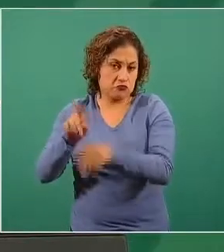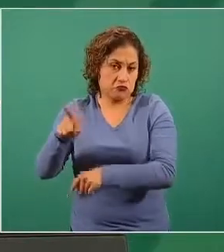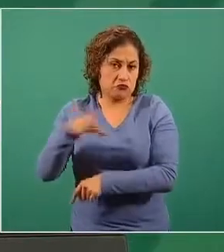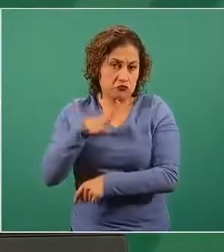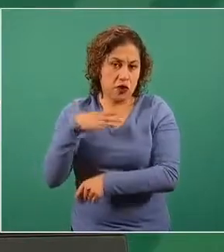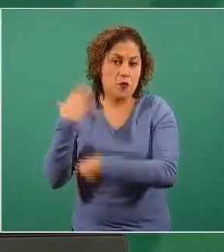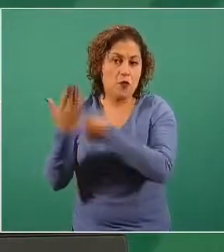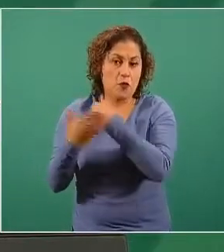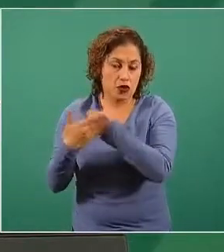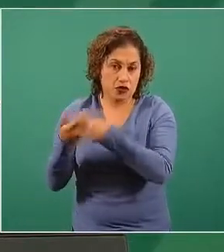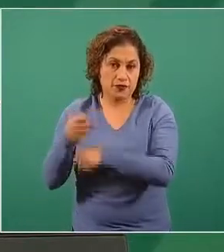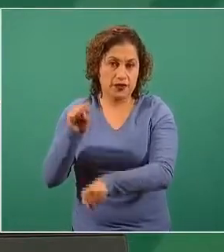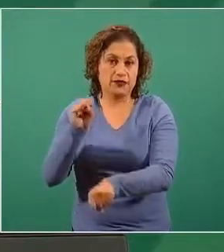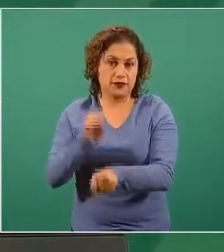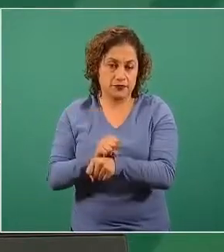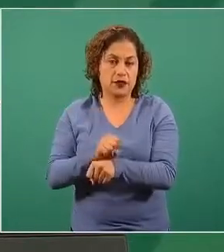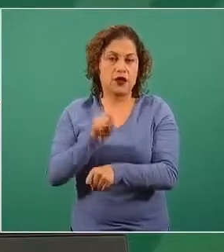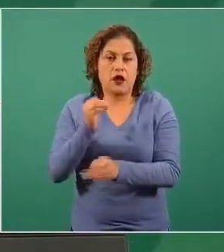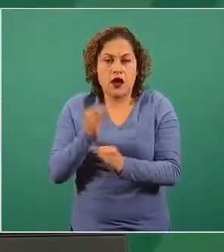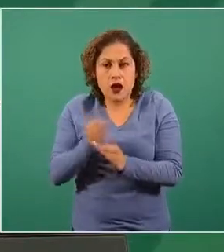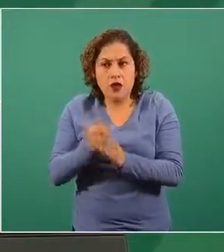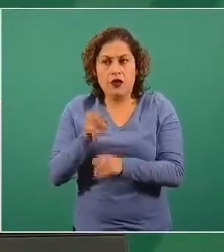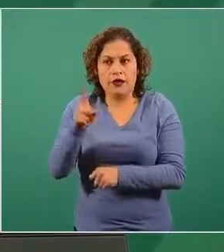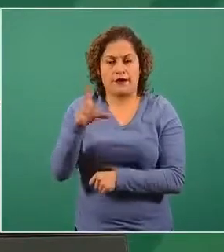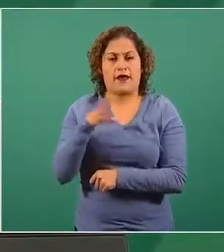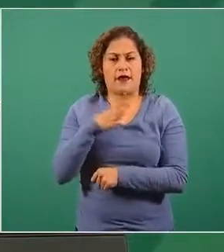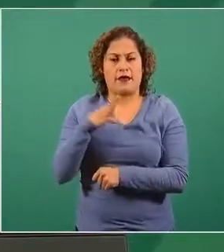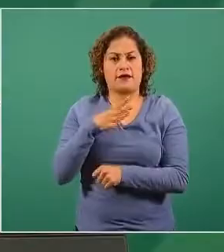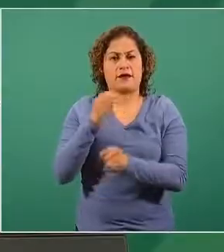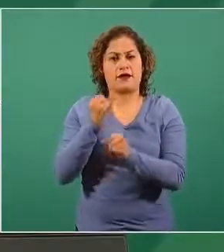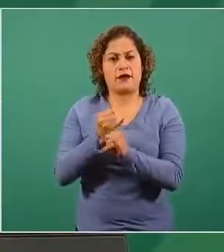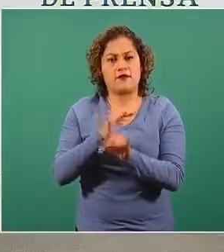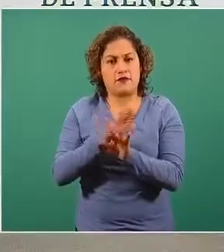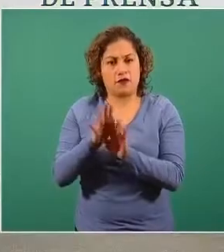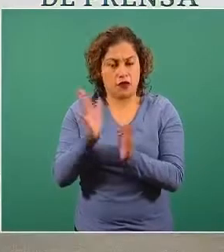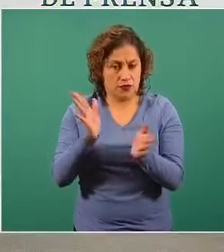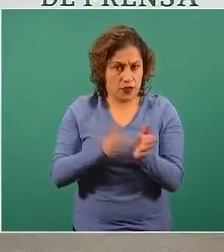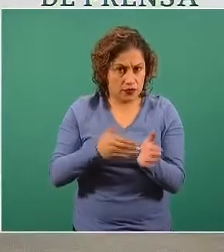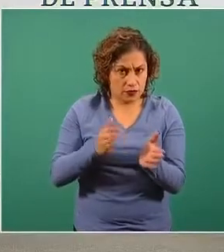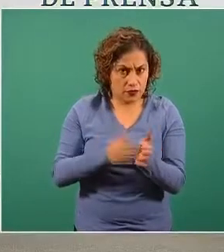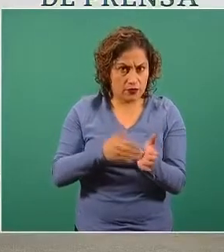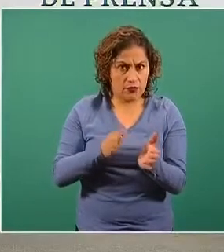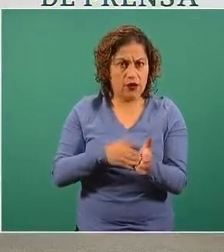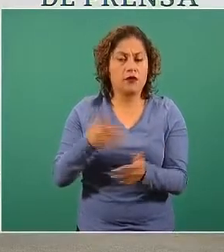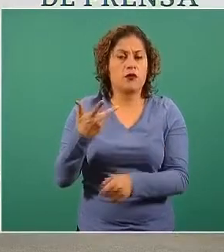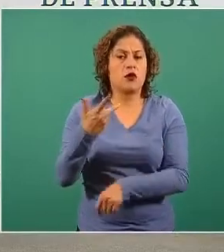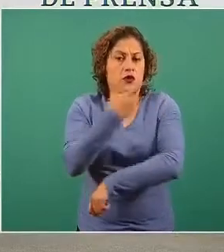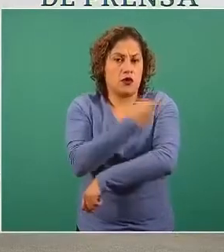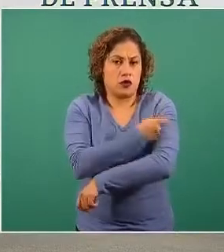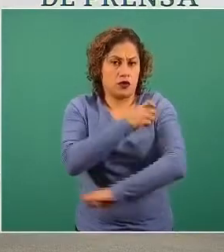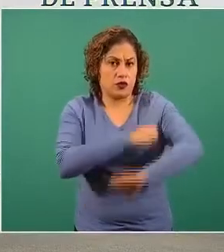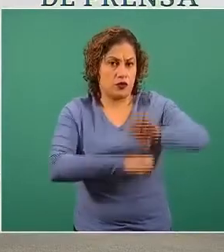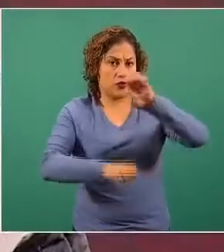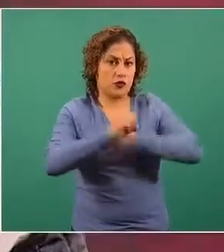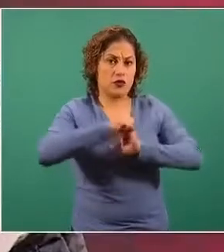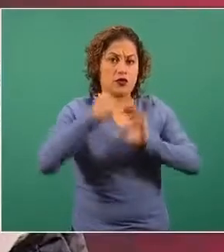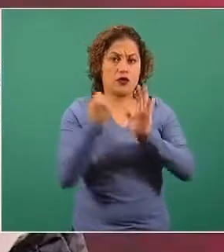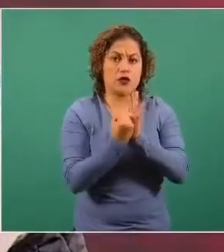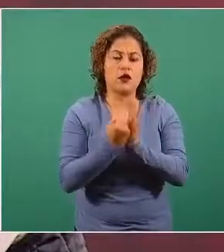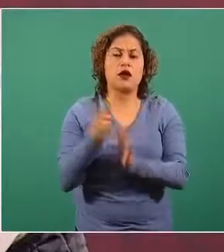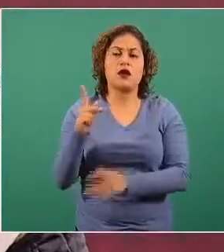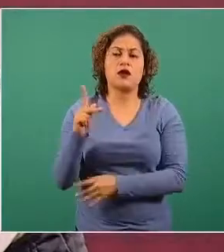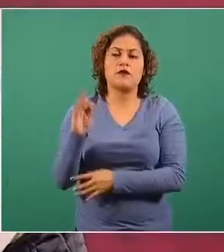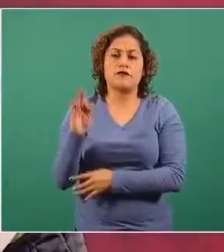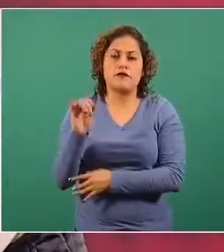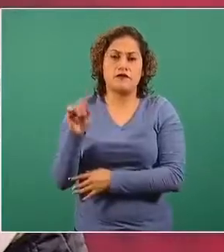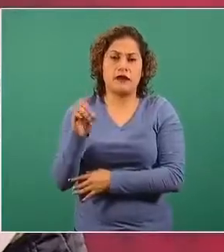vigente, encontrará y la documentación sobre la vacuna de Pfizer-BioNTech con la que se